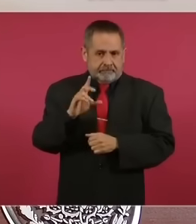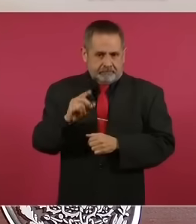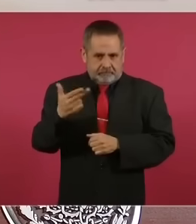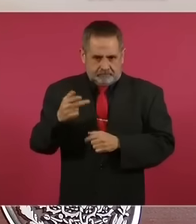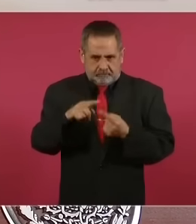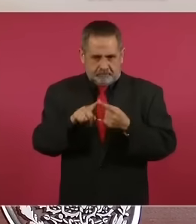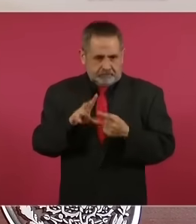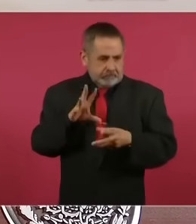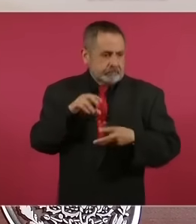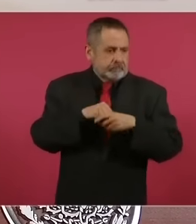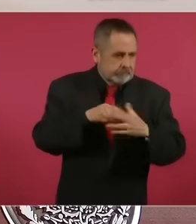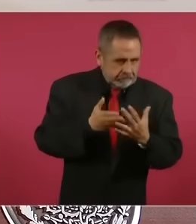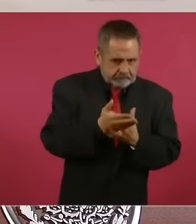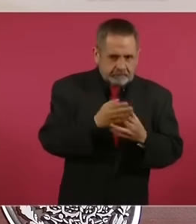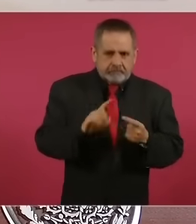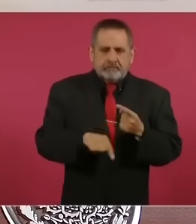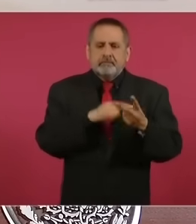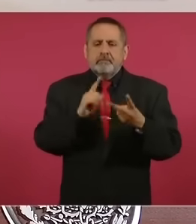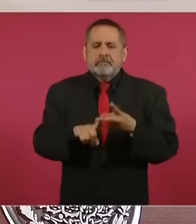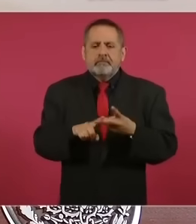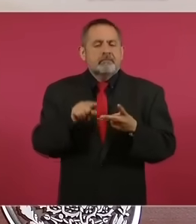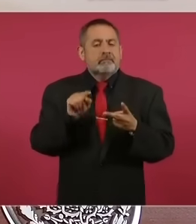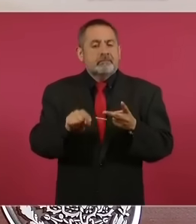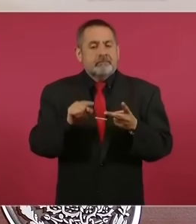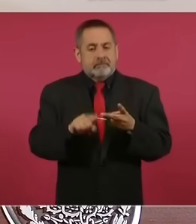luego las organizaciones